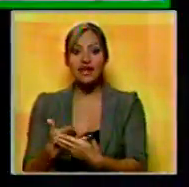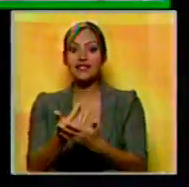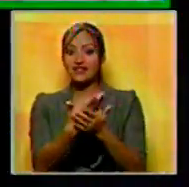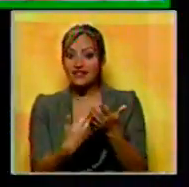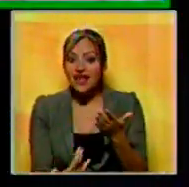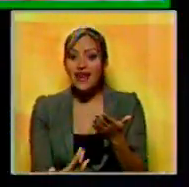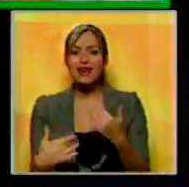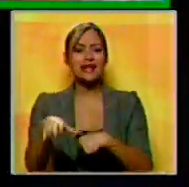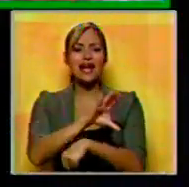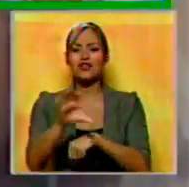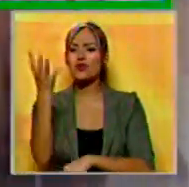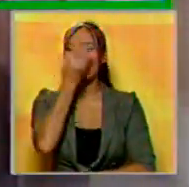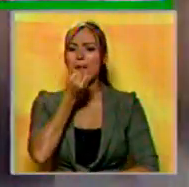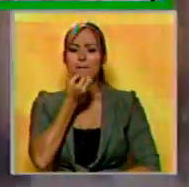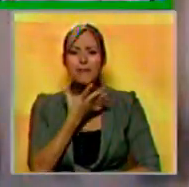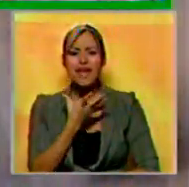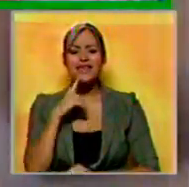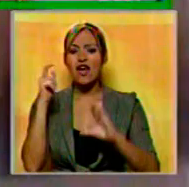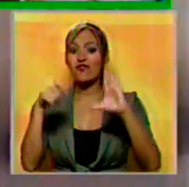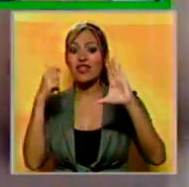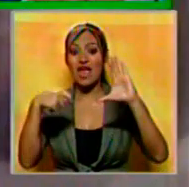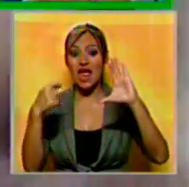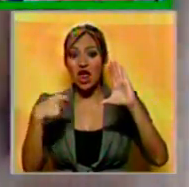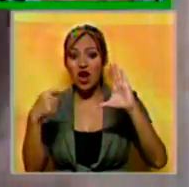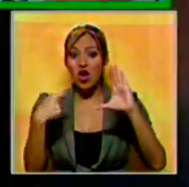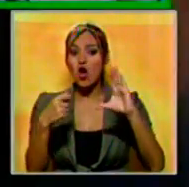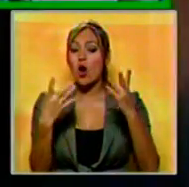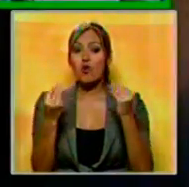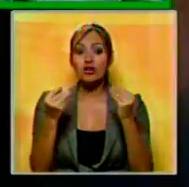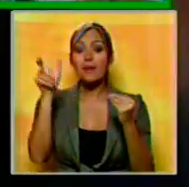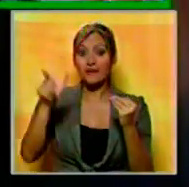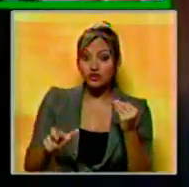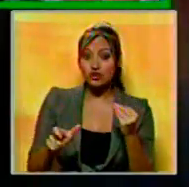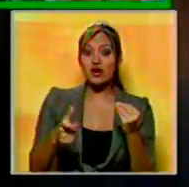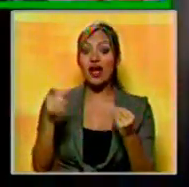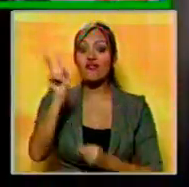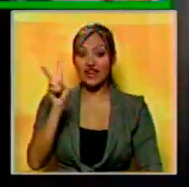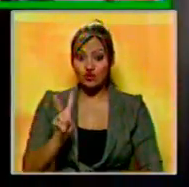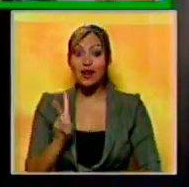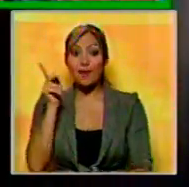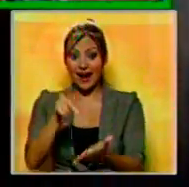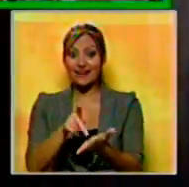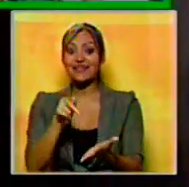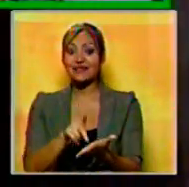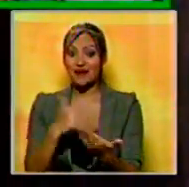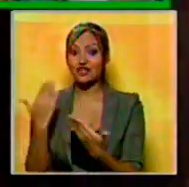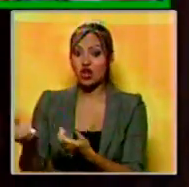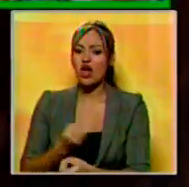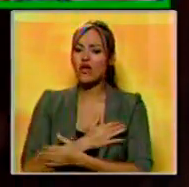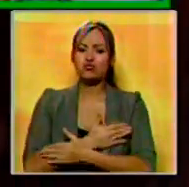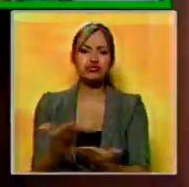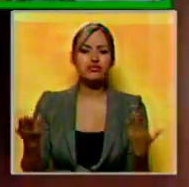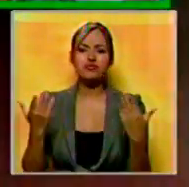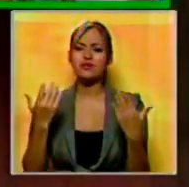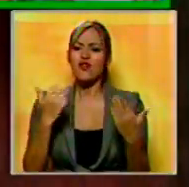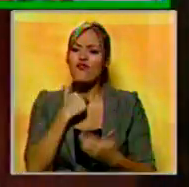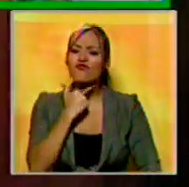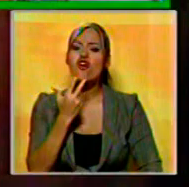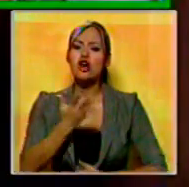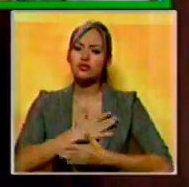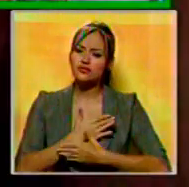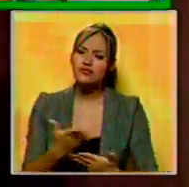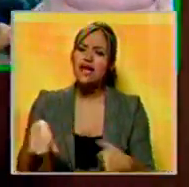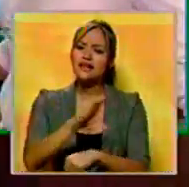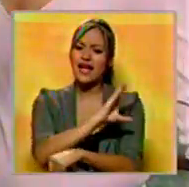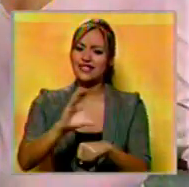una canción hermosísima con un video donde muchos artistas venezolanos participaron y donaron todo su talento para esta